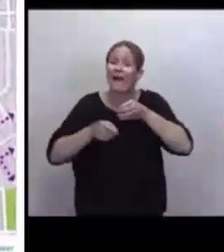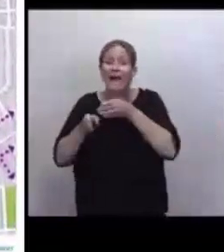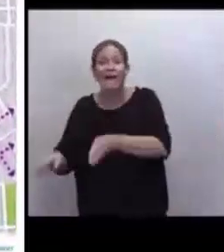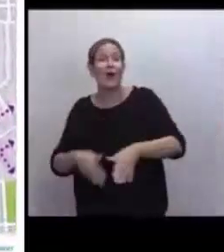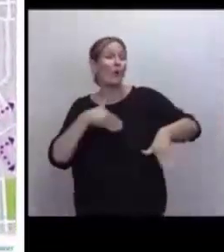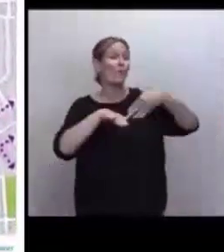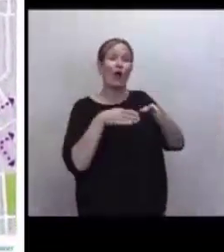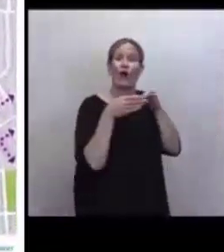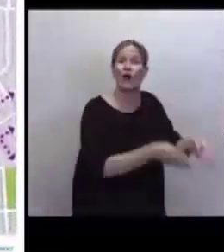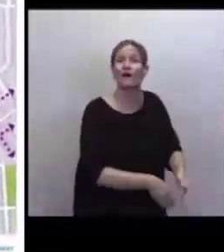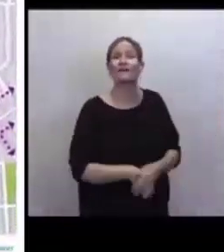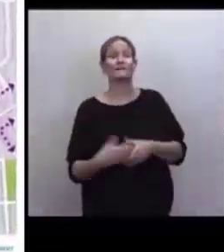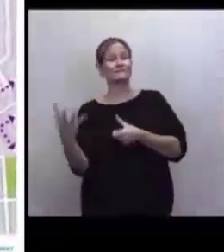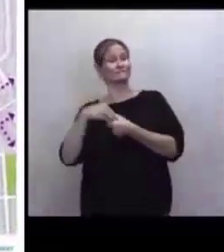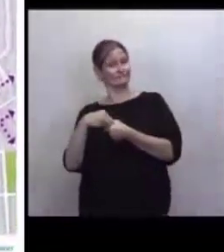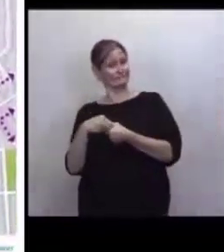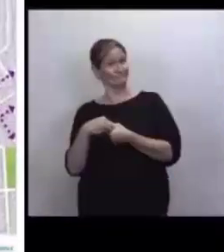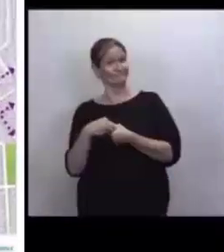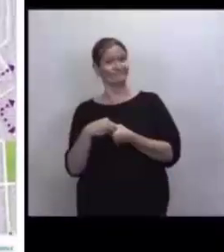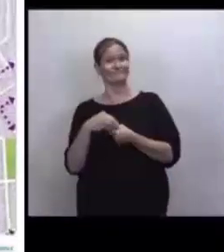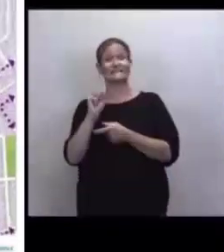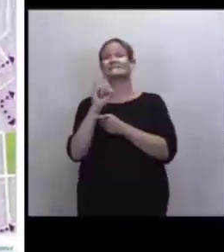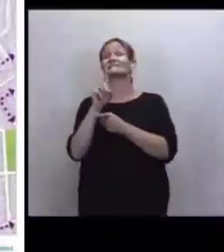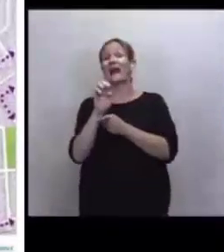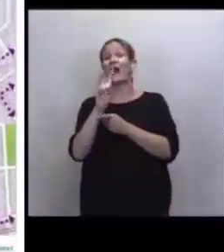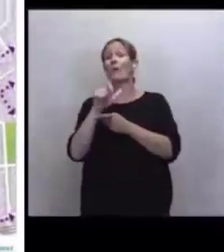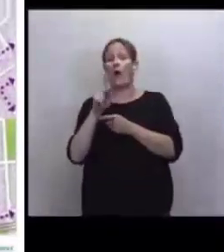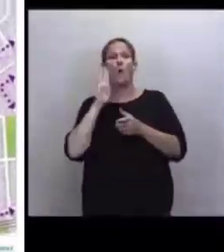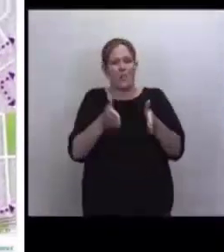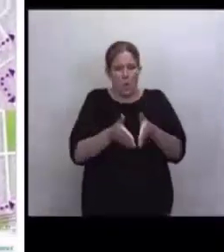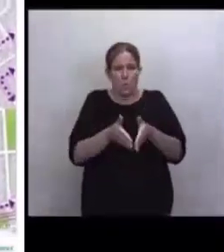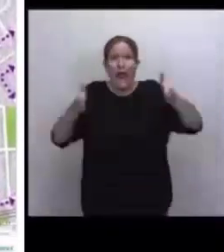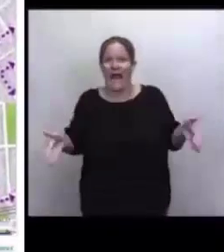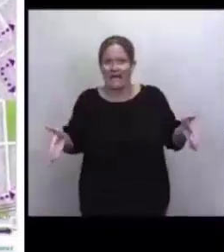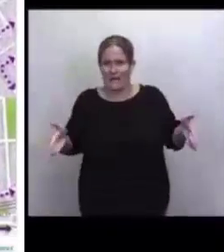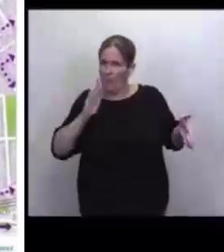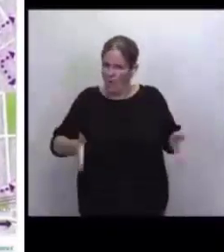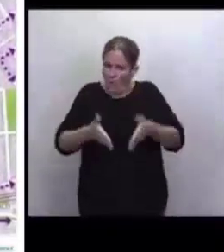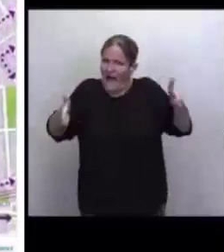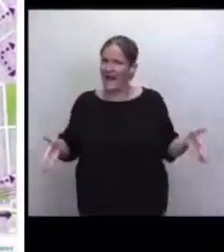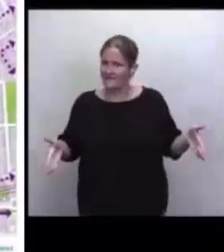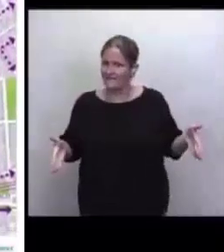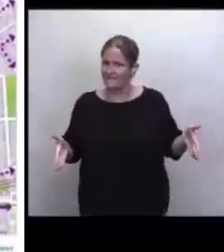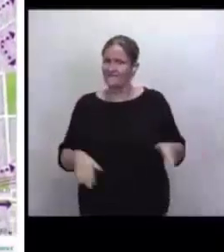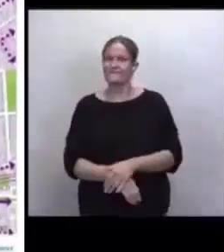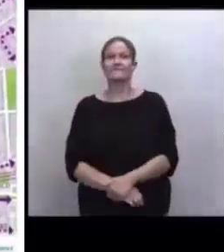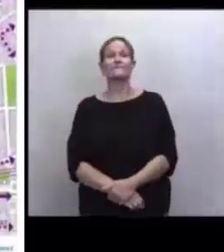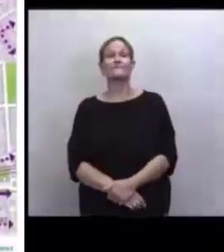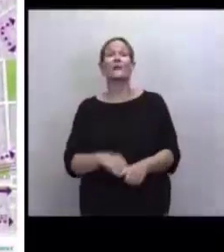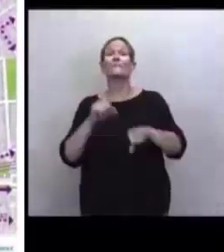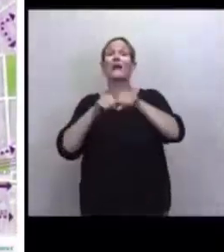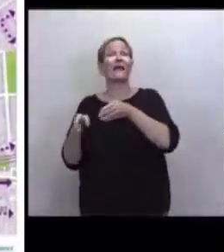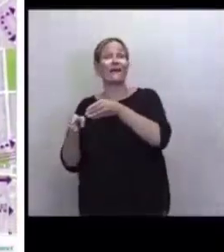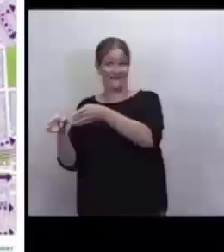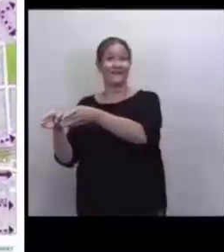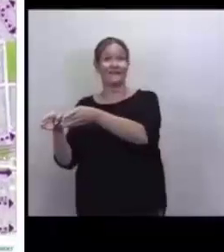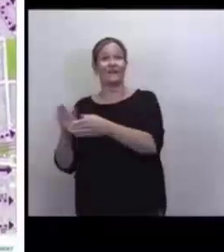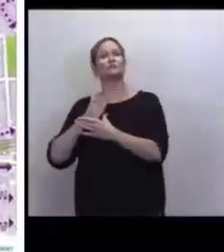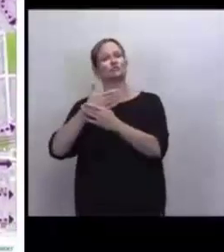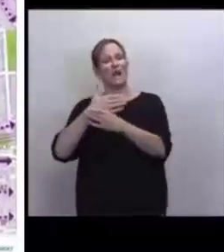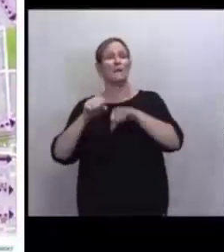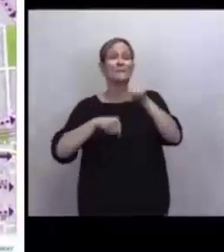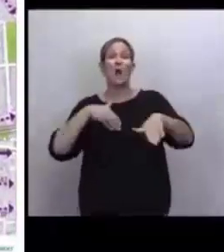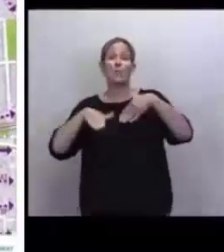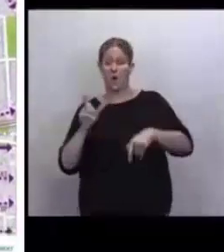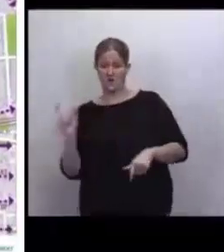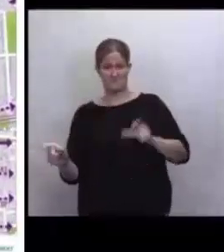presentaría una serie de comodidades para bicicletas y peatones, incluyendo aceras más anchas, carriles para bicicletas